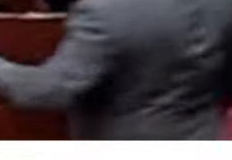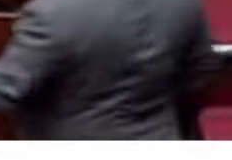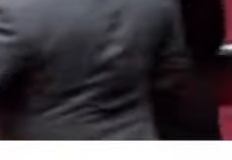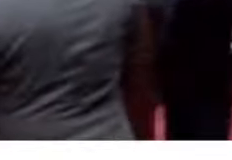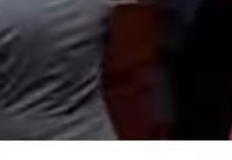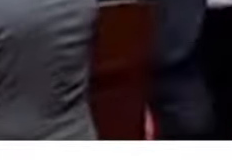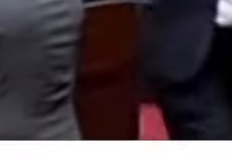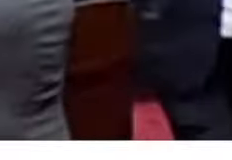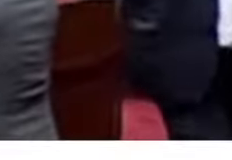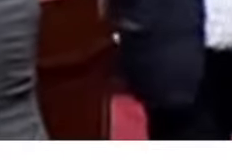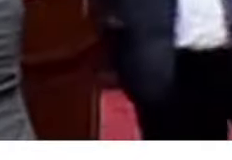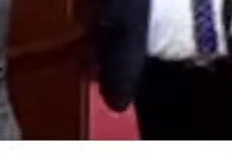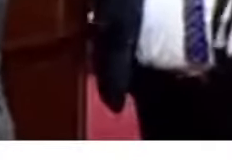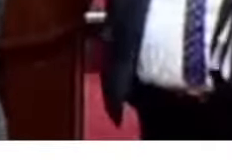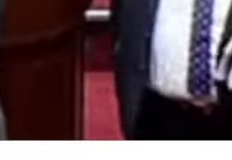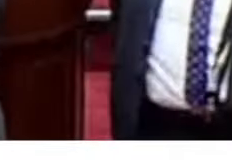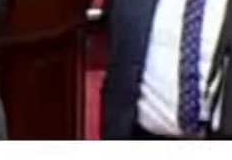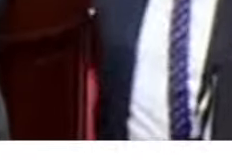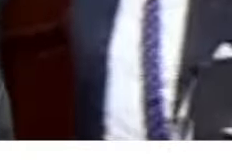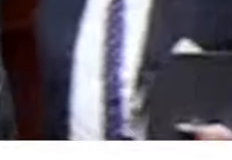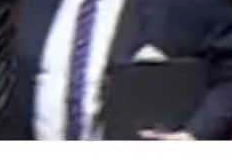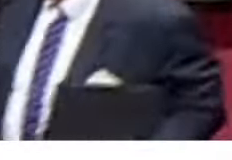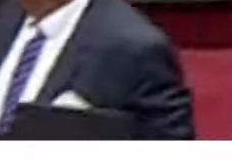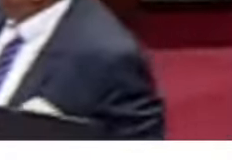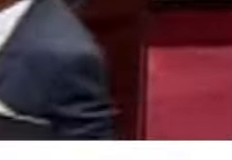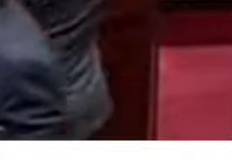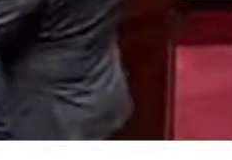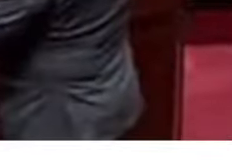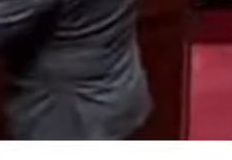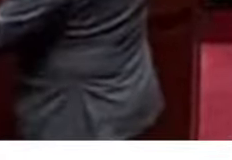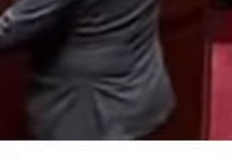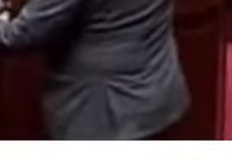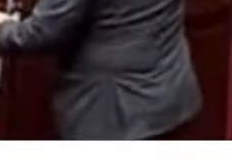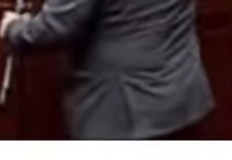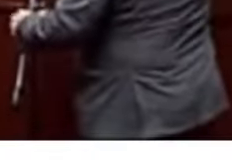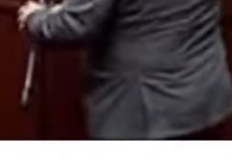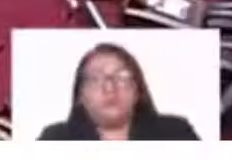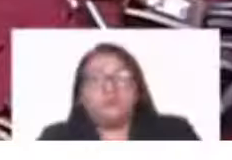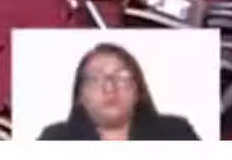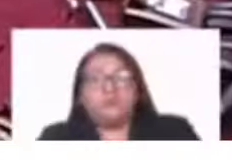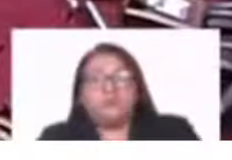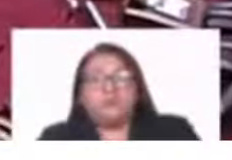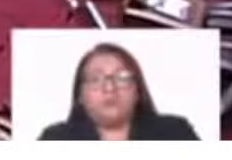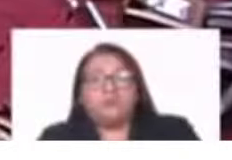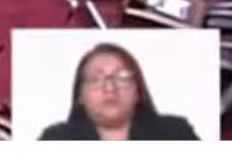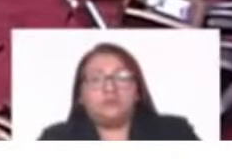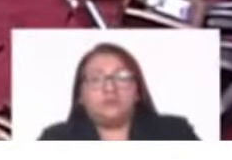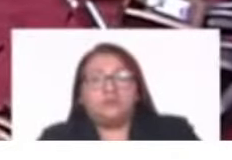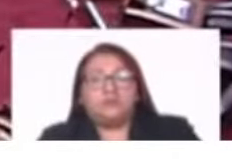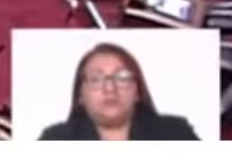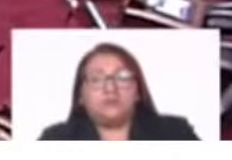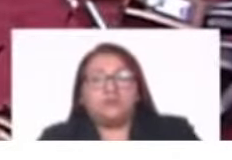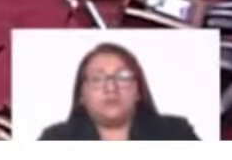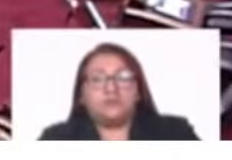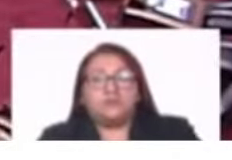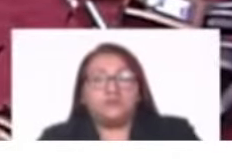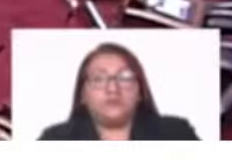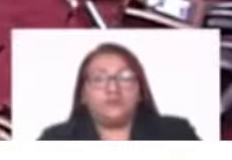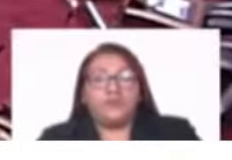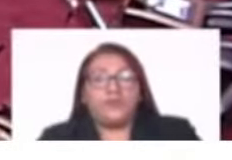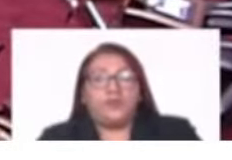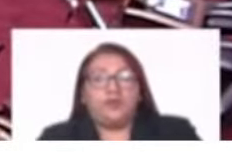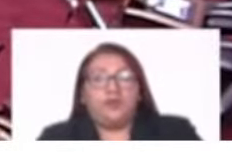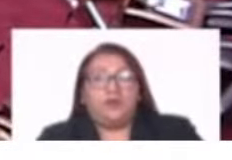vamos en breve a escuchar al Premier Alberto Otarola hablar o presentar este proyecto de ley